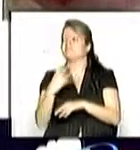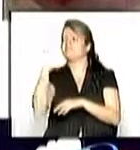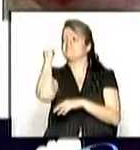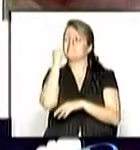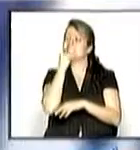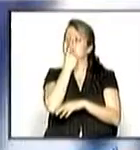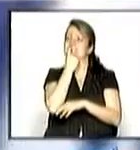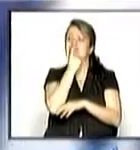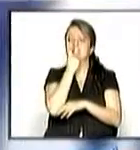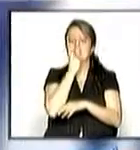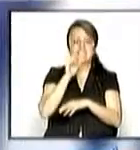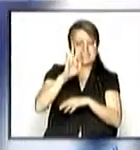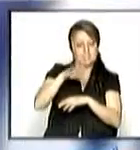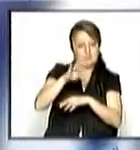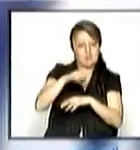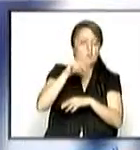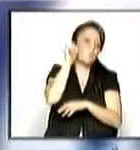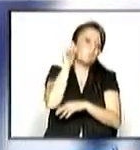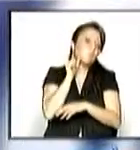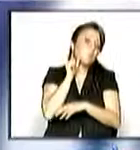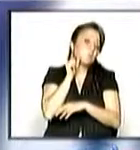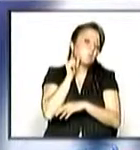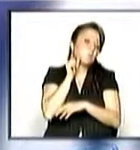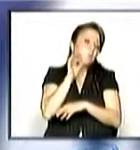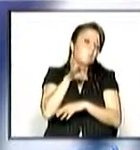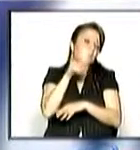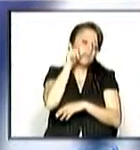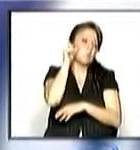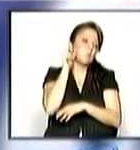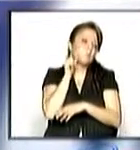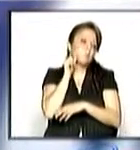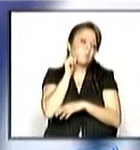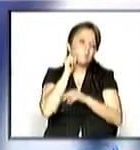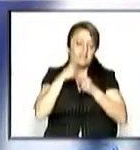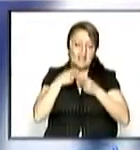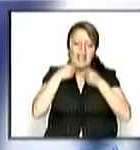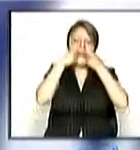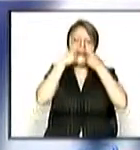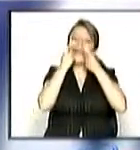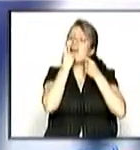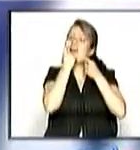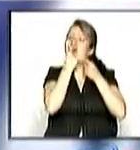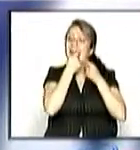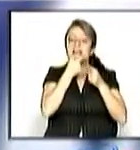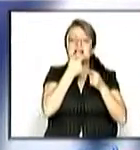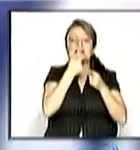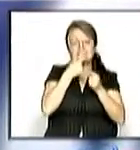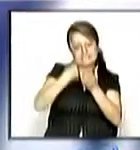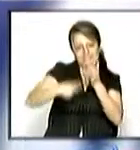Ella tenía 3 meses de embarazo, se colocó ortodoncia,